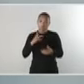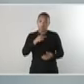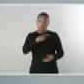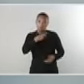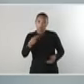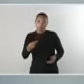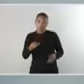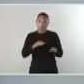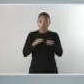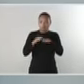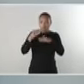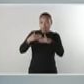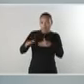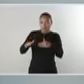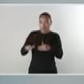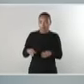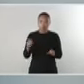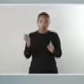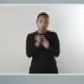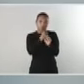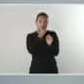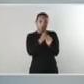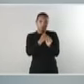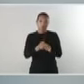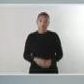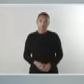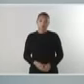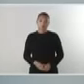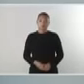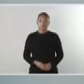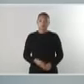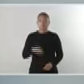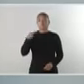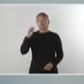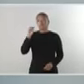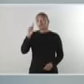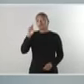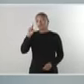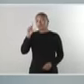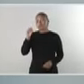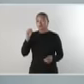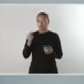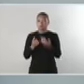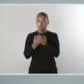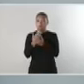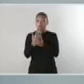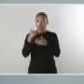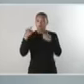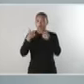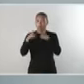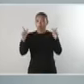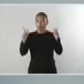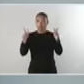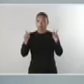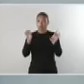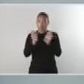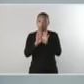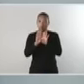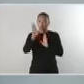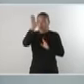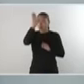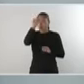desempleo violencia el modelo neoliberal amparado en base a un pacto